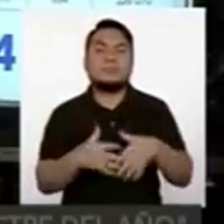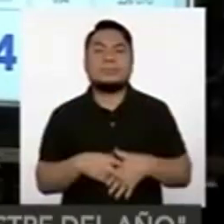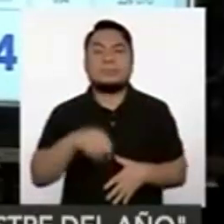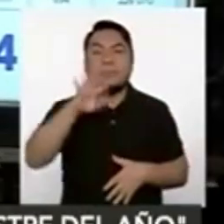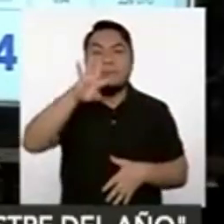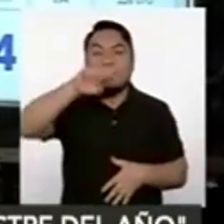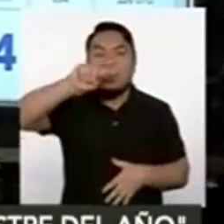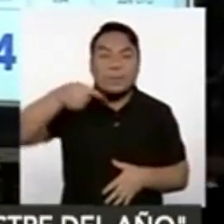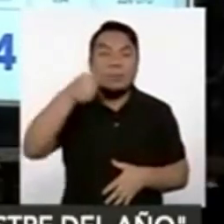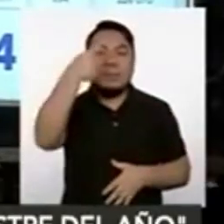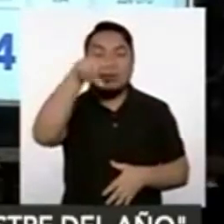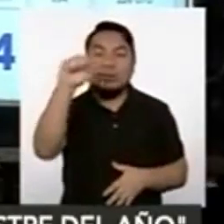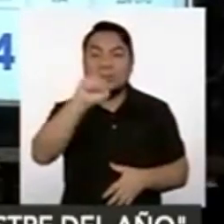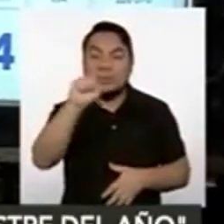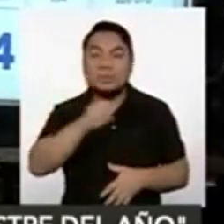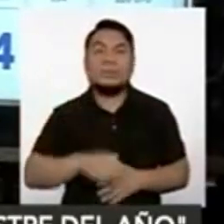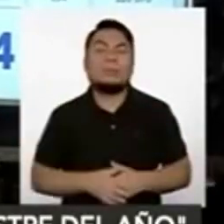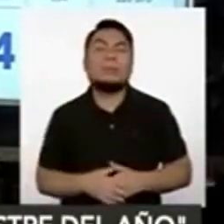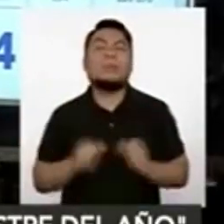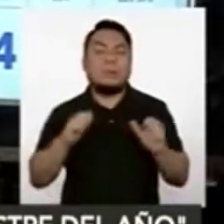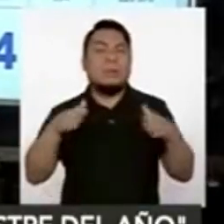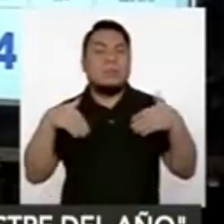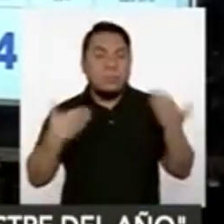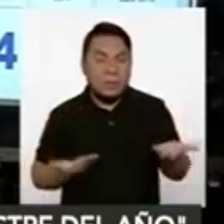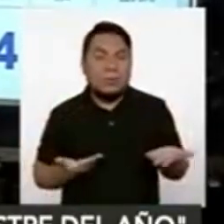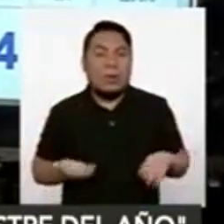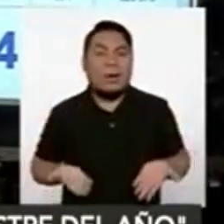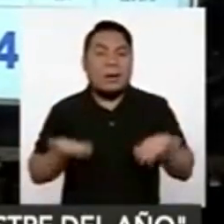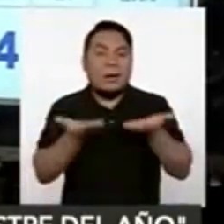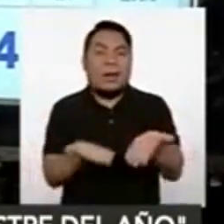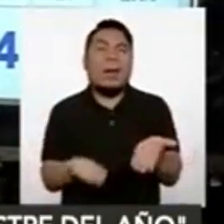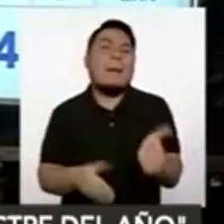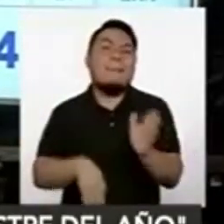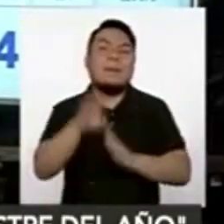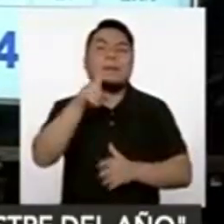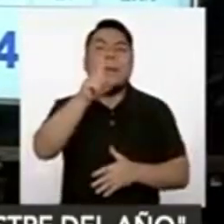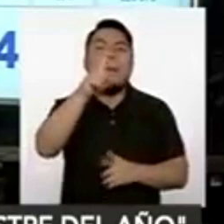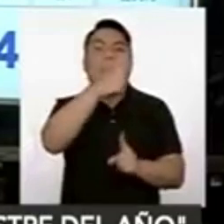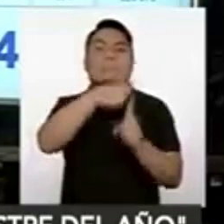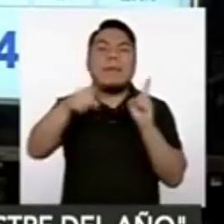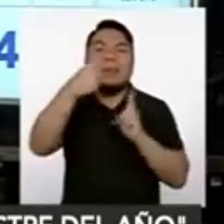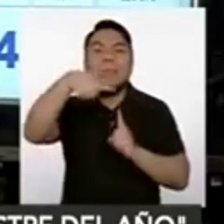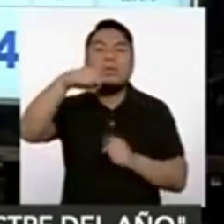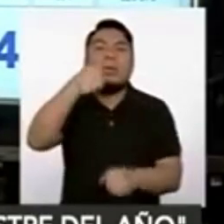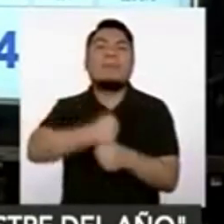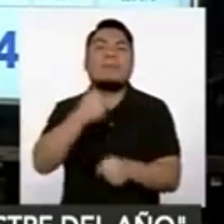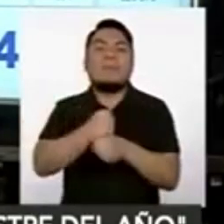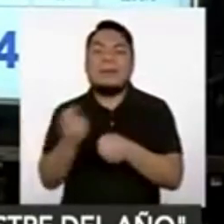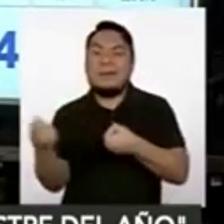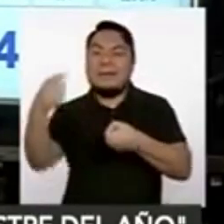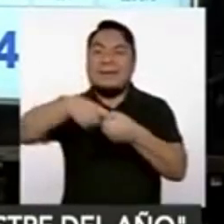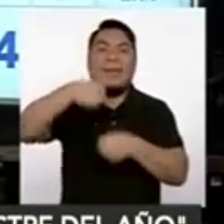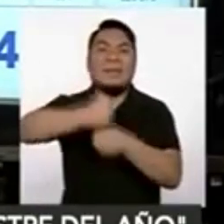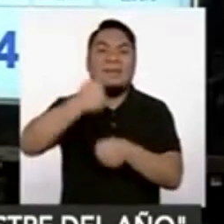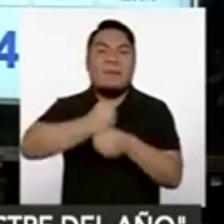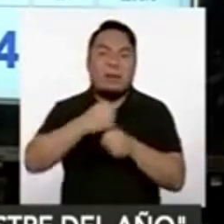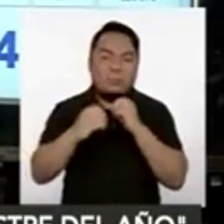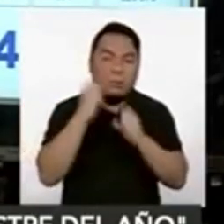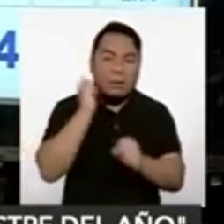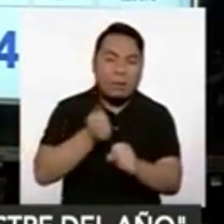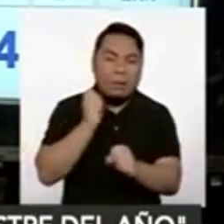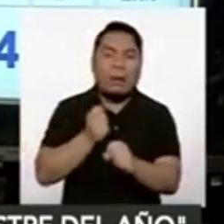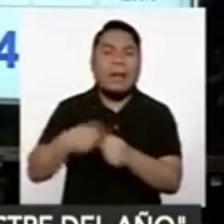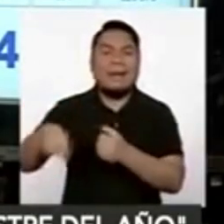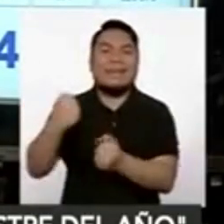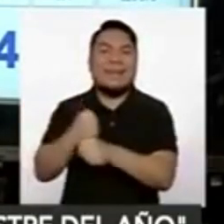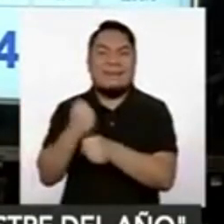los 4.000 millones de soles, podamos generar más de 500.000 de puestos de trabajo.